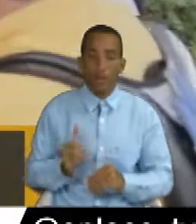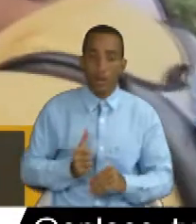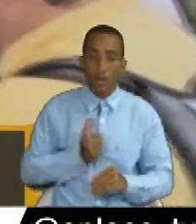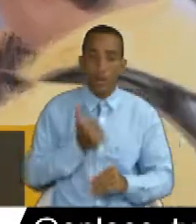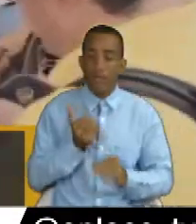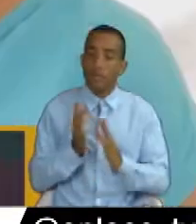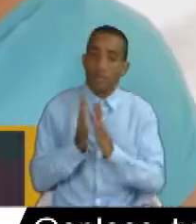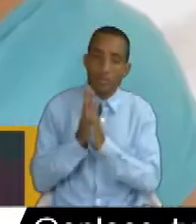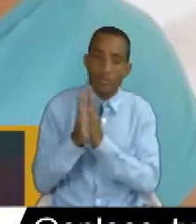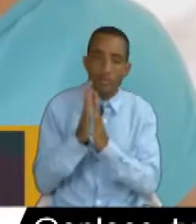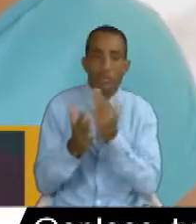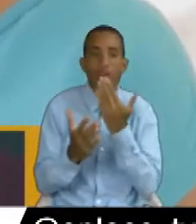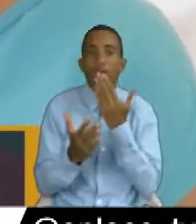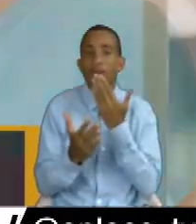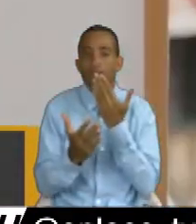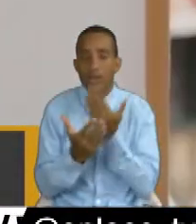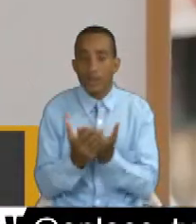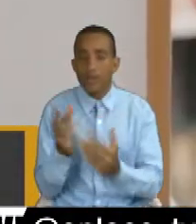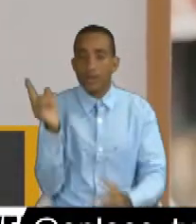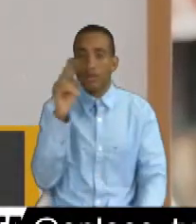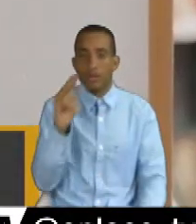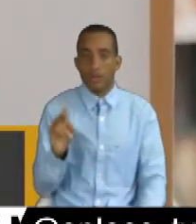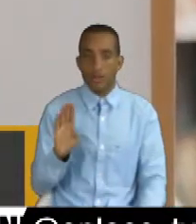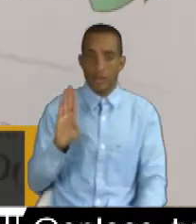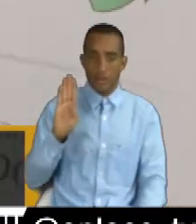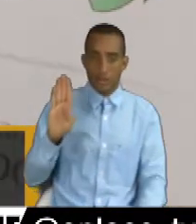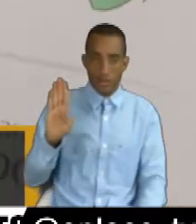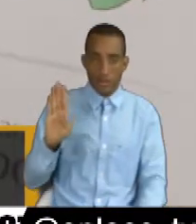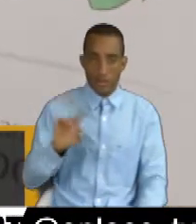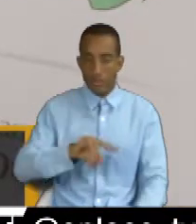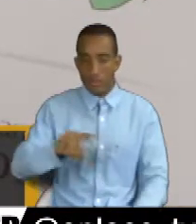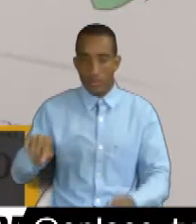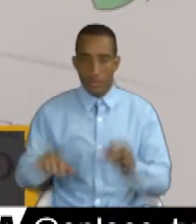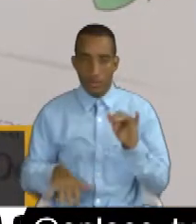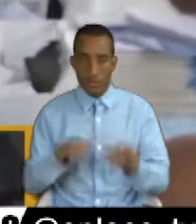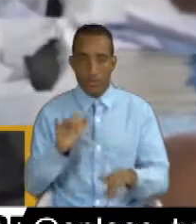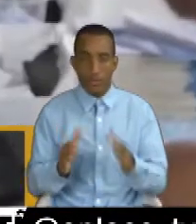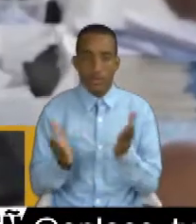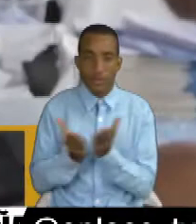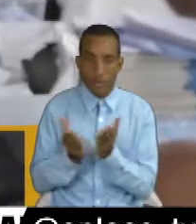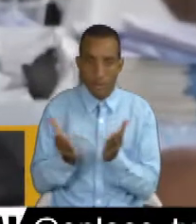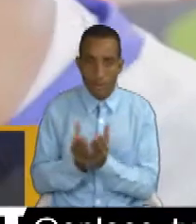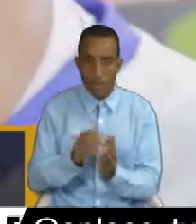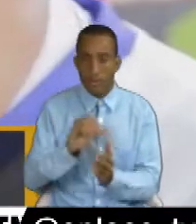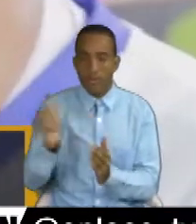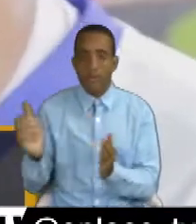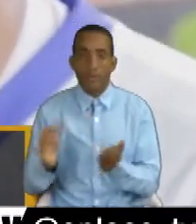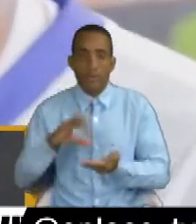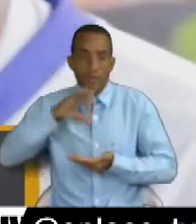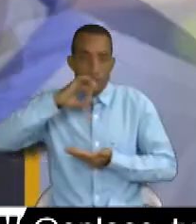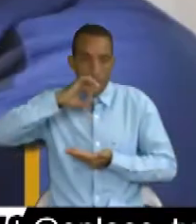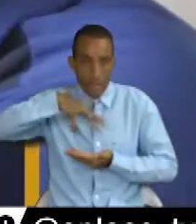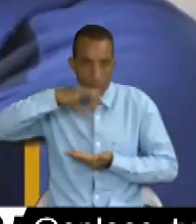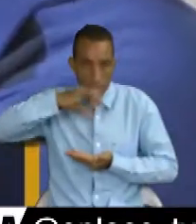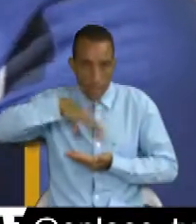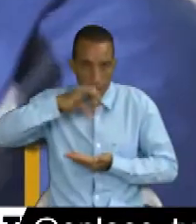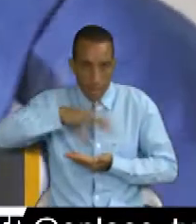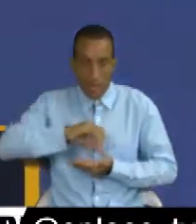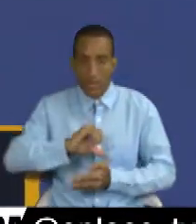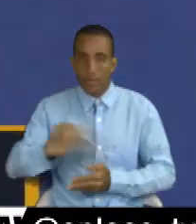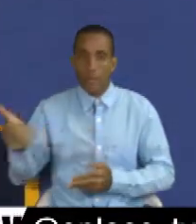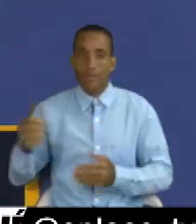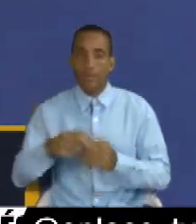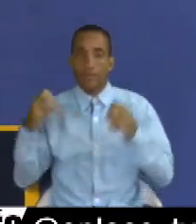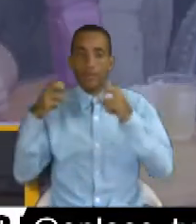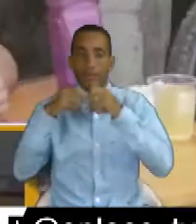agradecer al SISBEN, a la Secretaría de Educación Municipal, a Aguas de Barranca Bermeja, a la